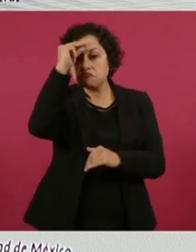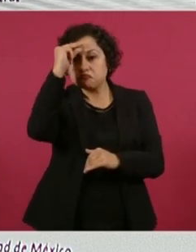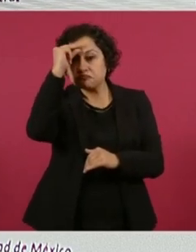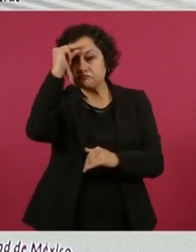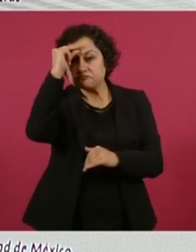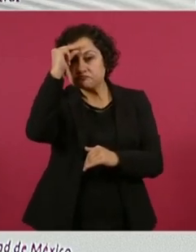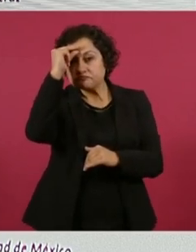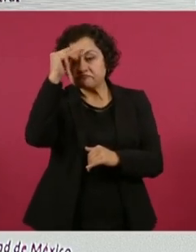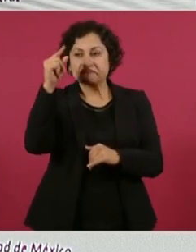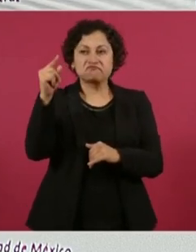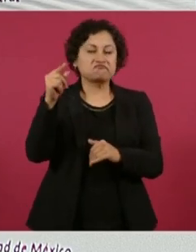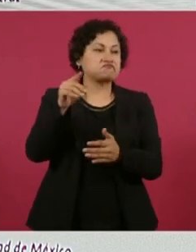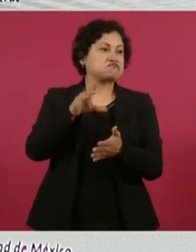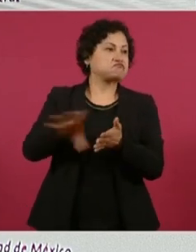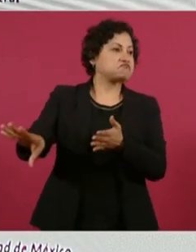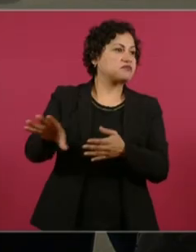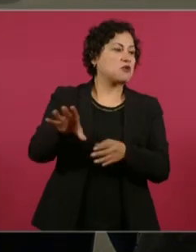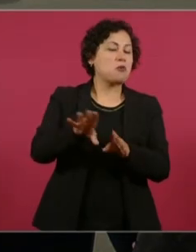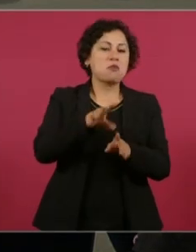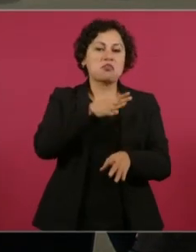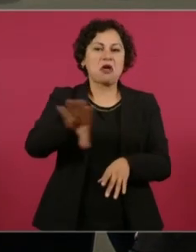manipular. Mentira.